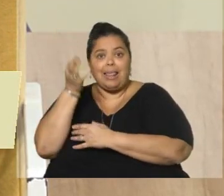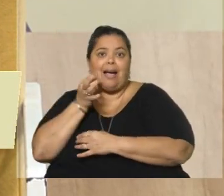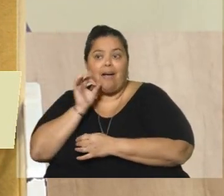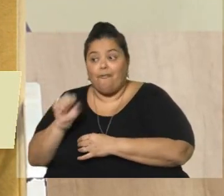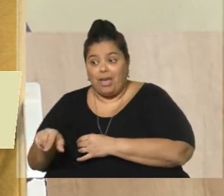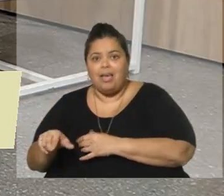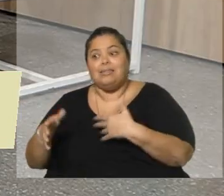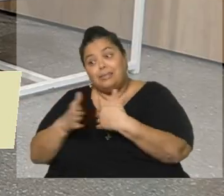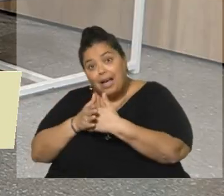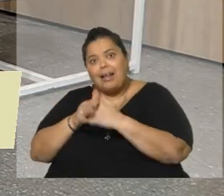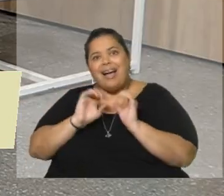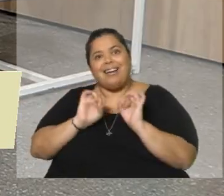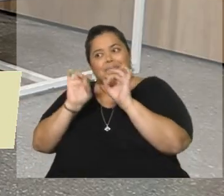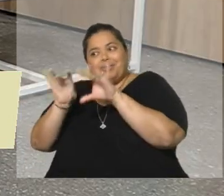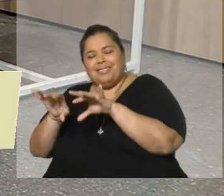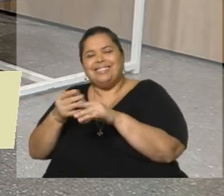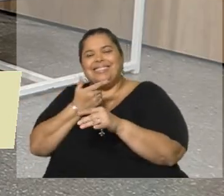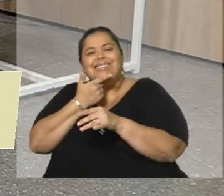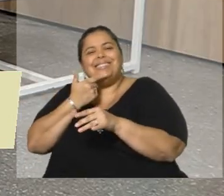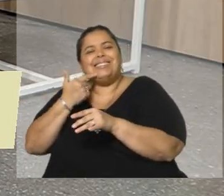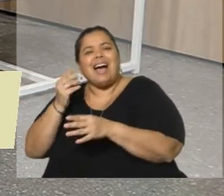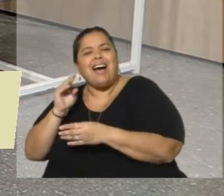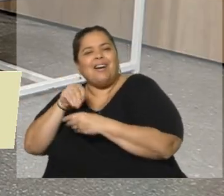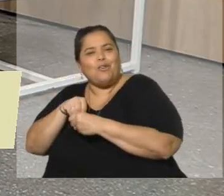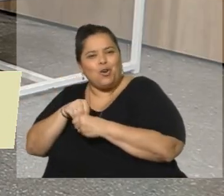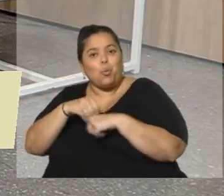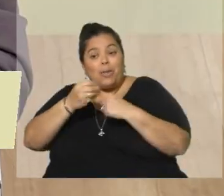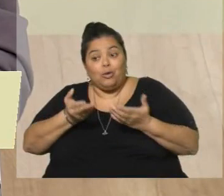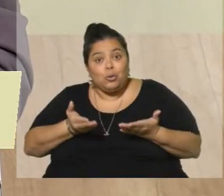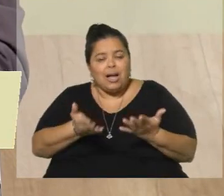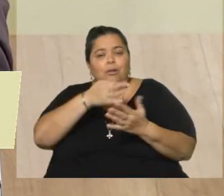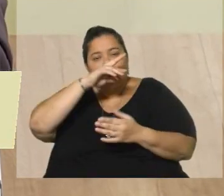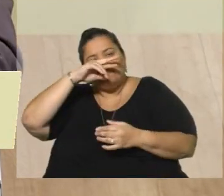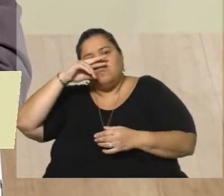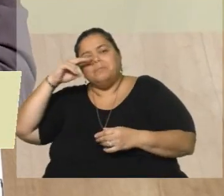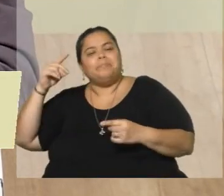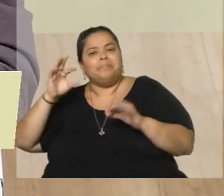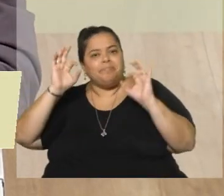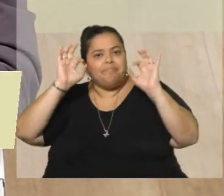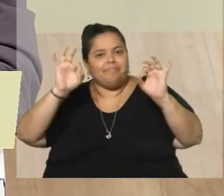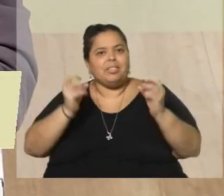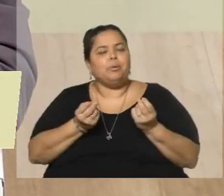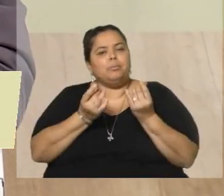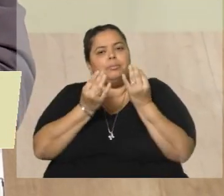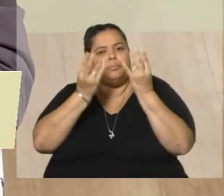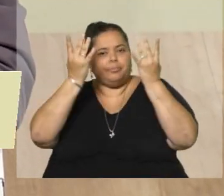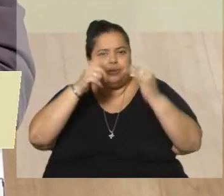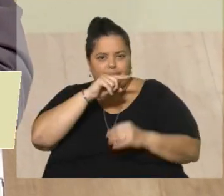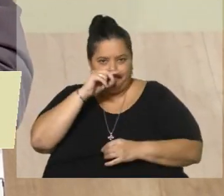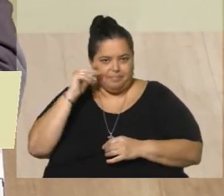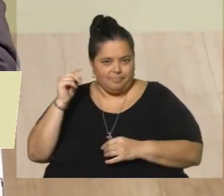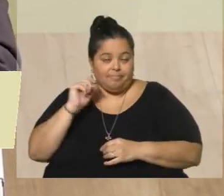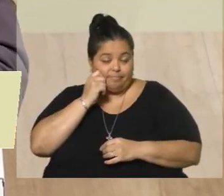café se puede trasladar a el grano que después cuando se tuesta depende el tueste sale más o menos ese